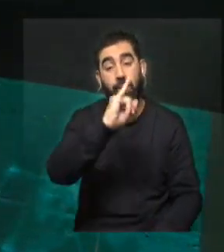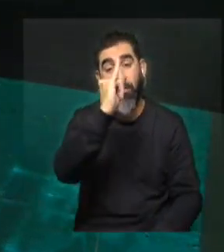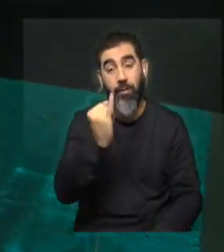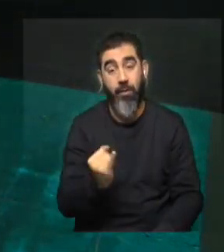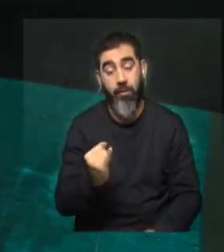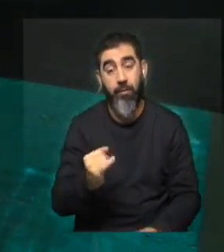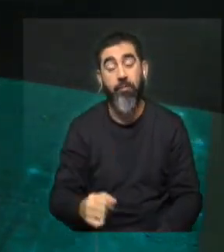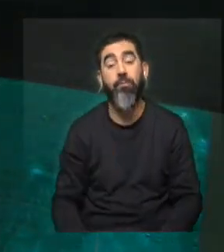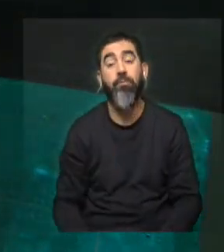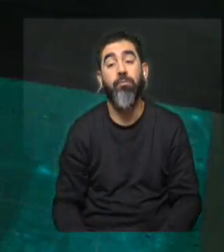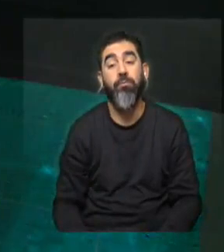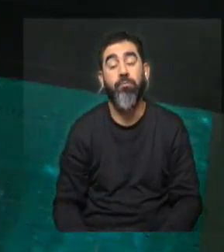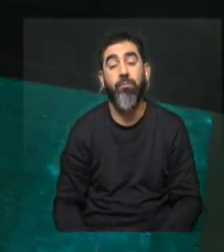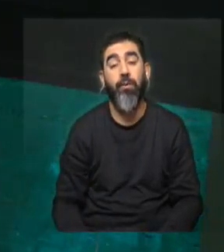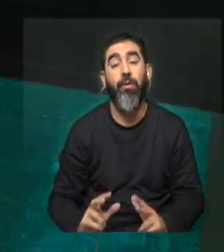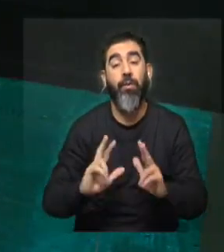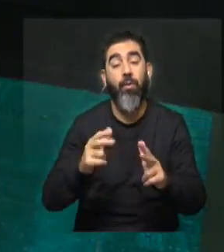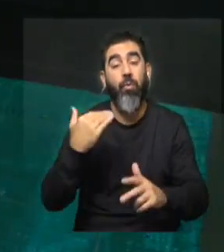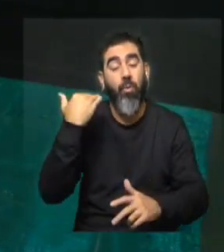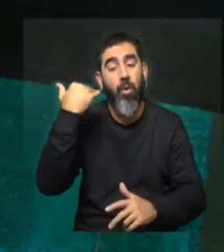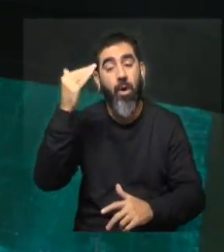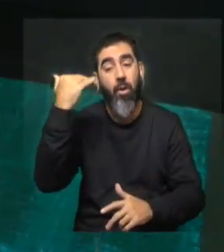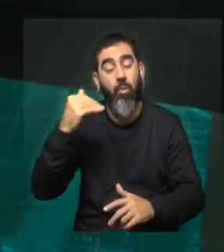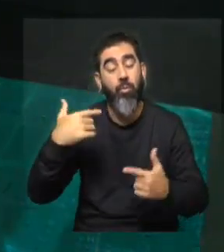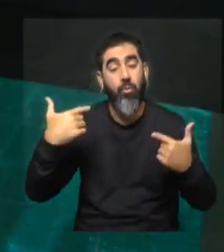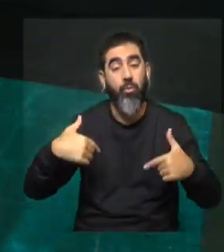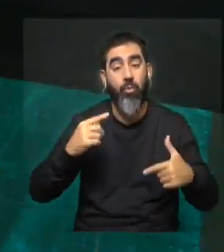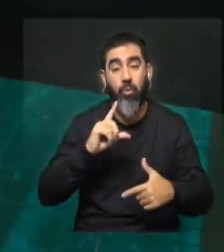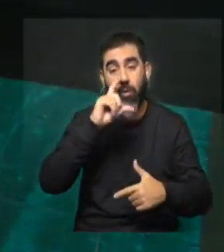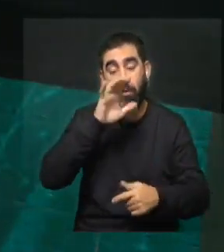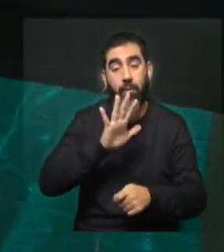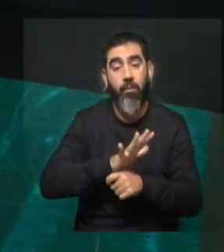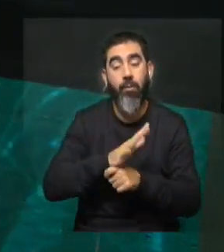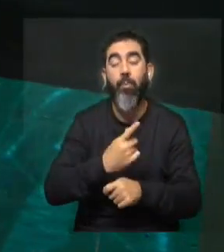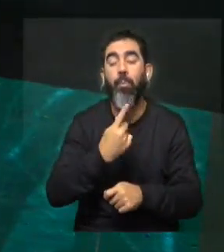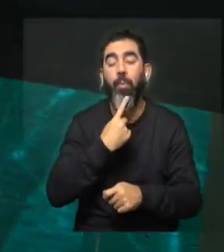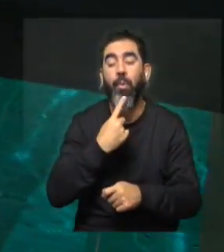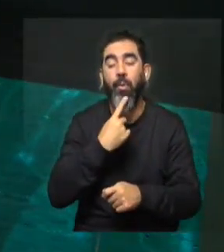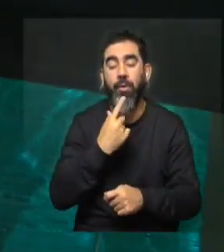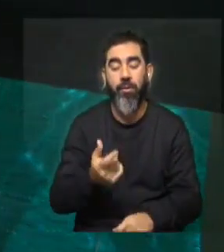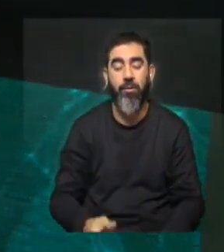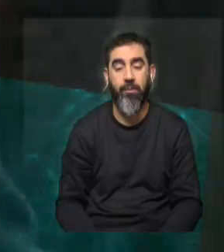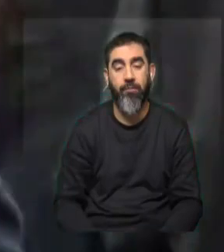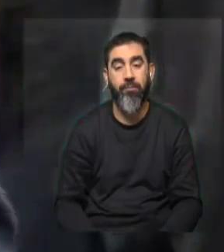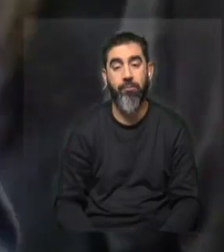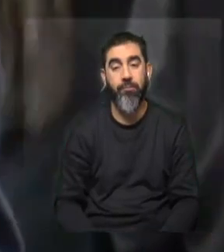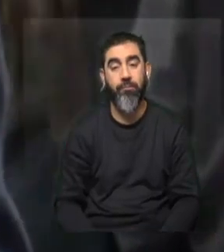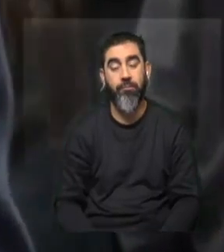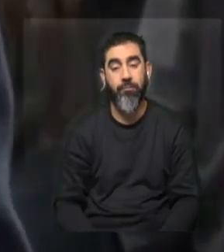en estas declaraciones que hizo se refirió a las autoridades de la comuna capitalina como que estaban haciendo política desde chiquita